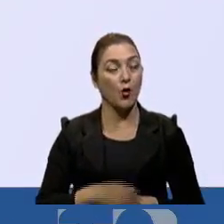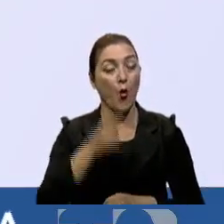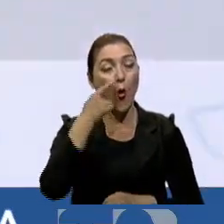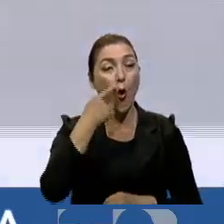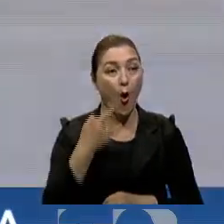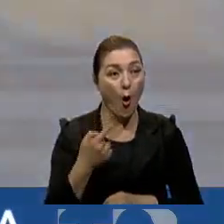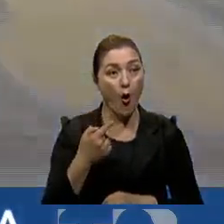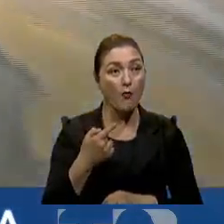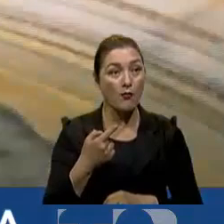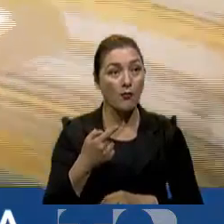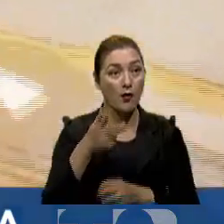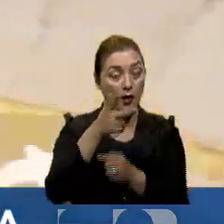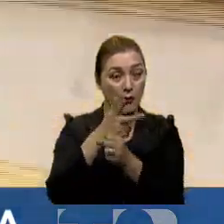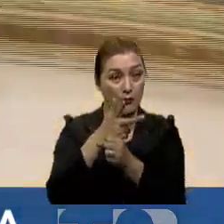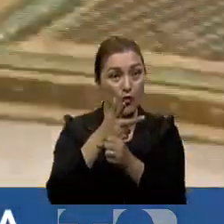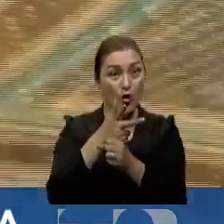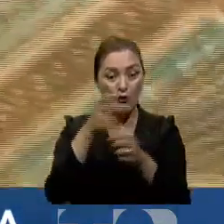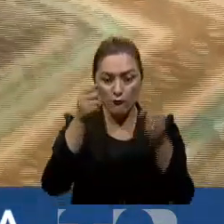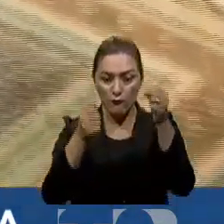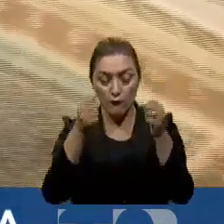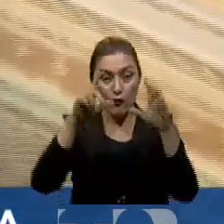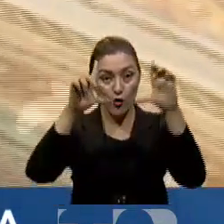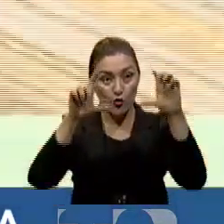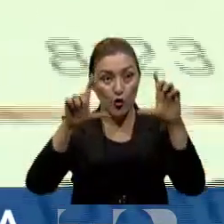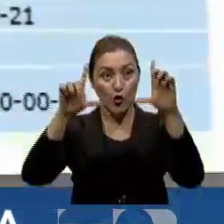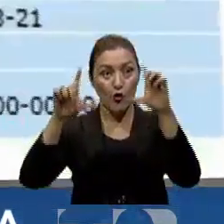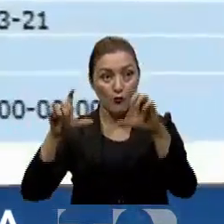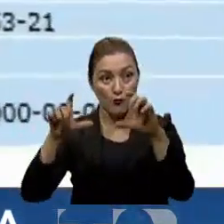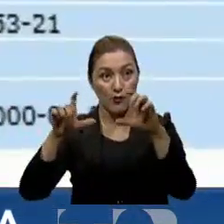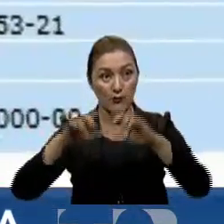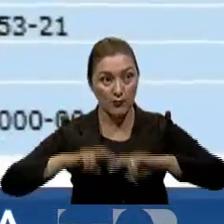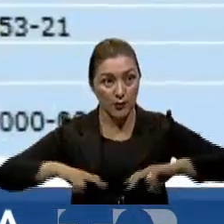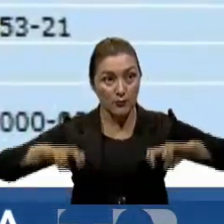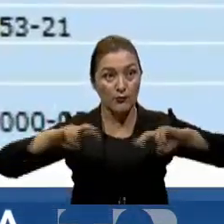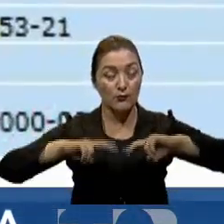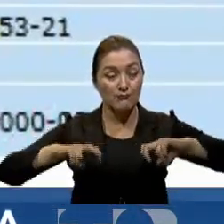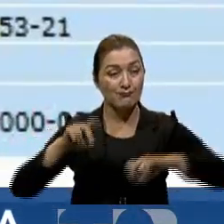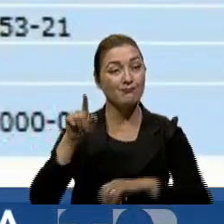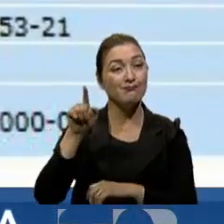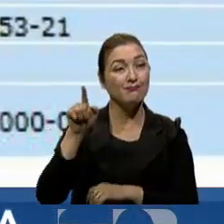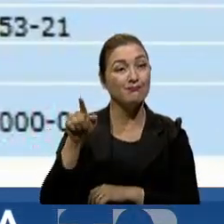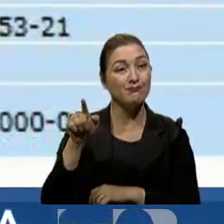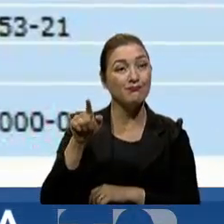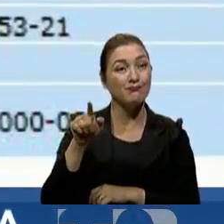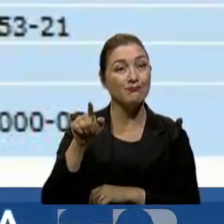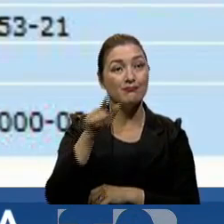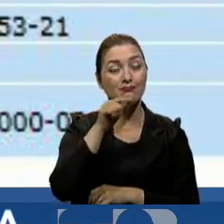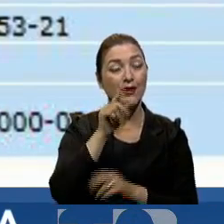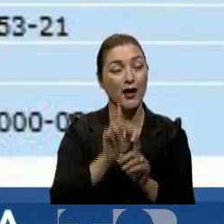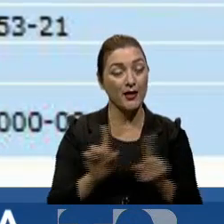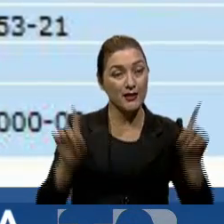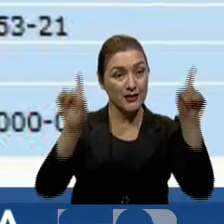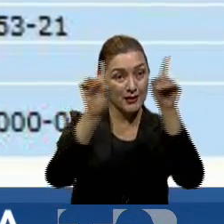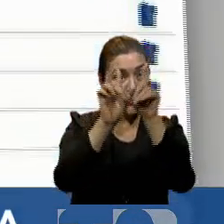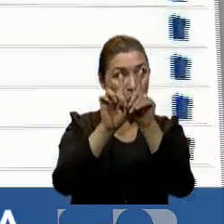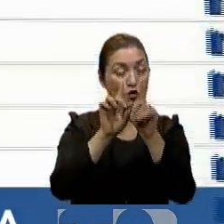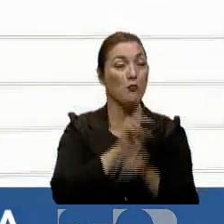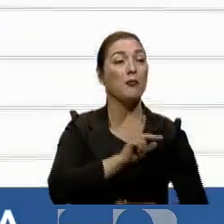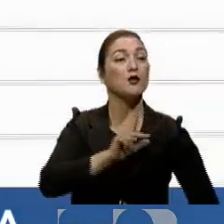envió fotografías reales del auto y que gracias a fuentes investigativas pudimos conocer sus datos